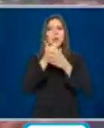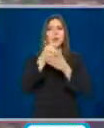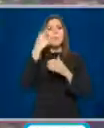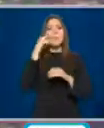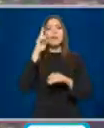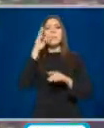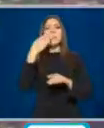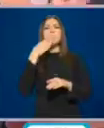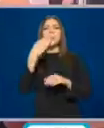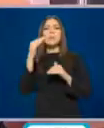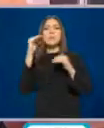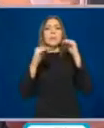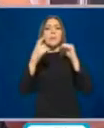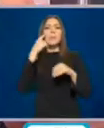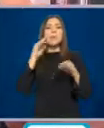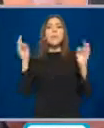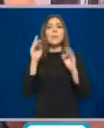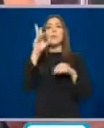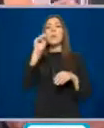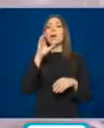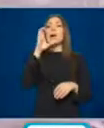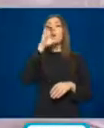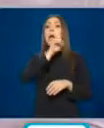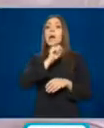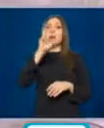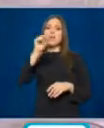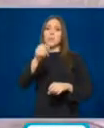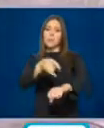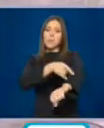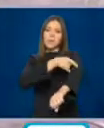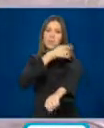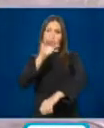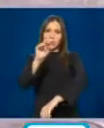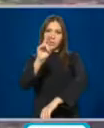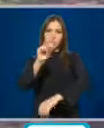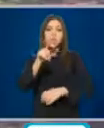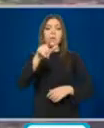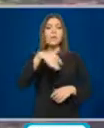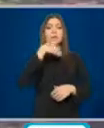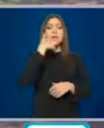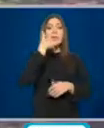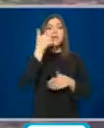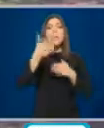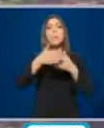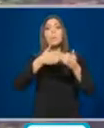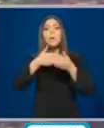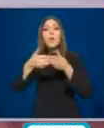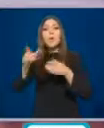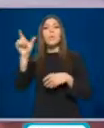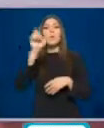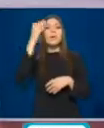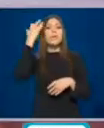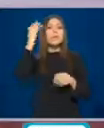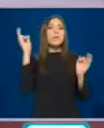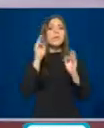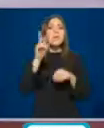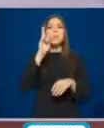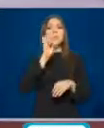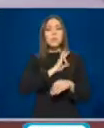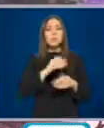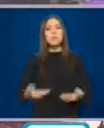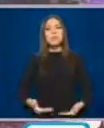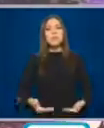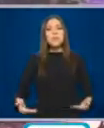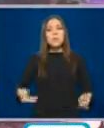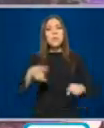en el calor. Bueno, o sea, te cuenta que si no te vas a la playa y te pones exactamente, si quieres más como moda en la época de frío, quieres usar unas botas y unos shorts, te pones